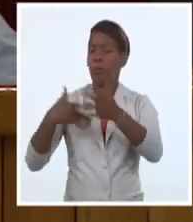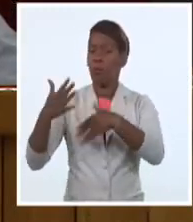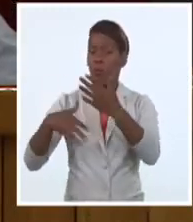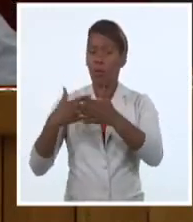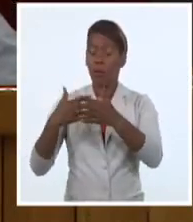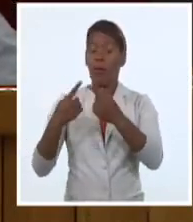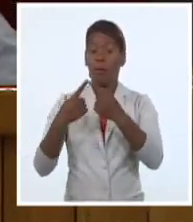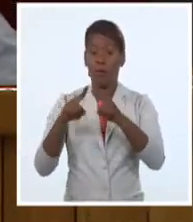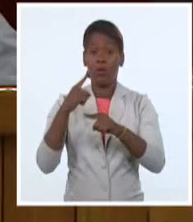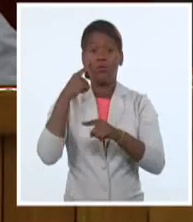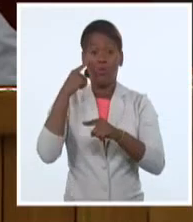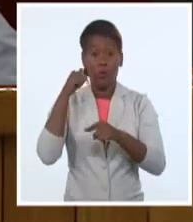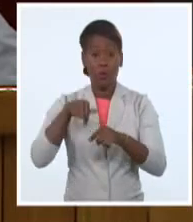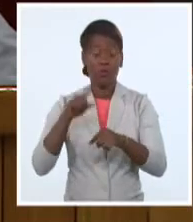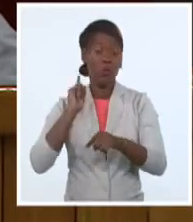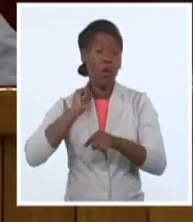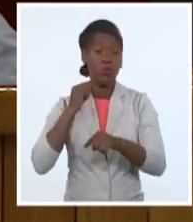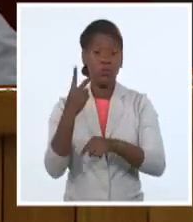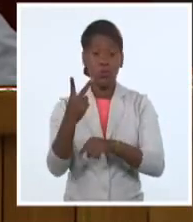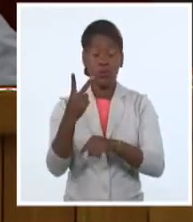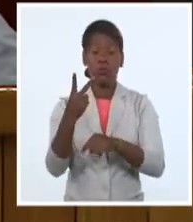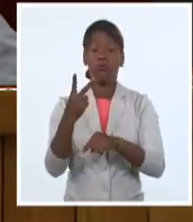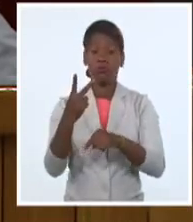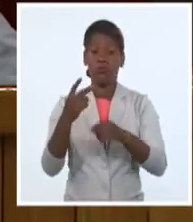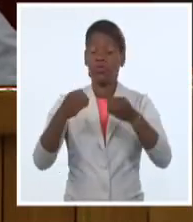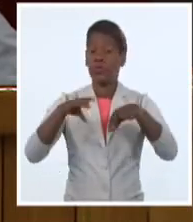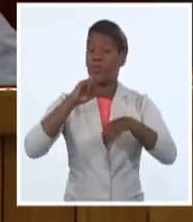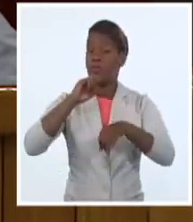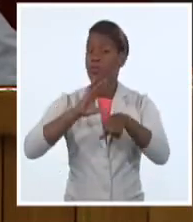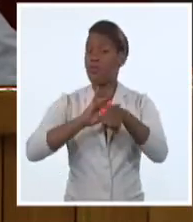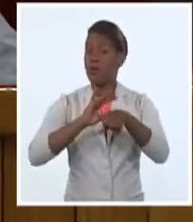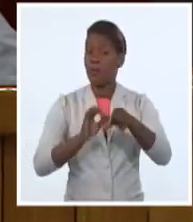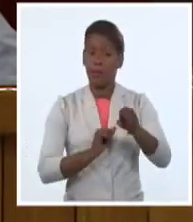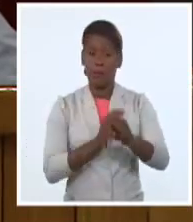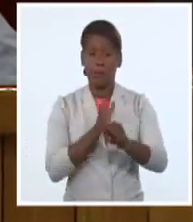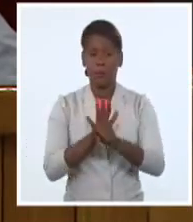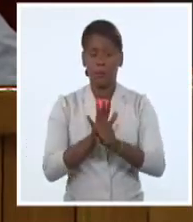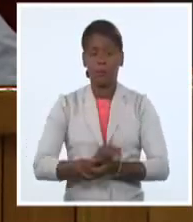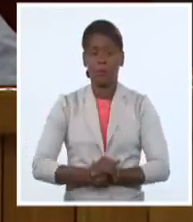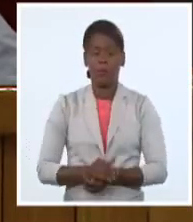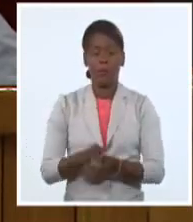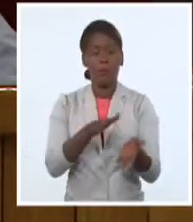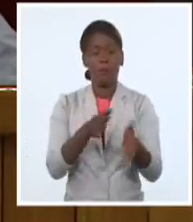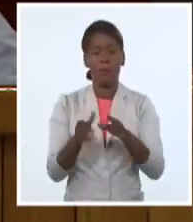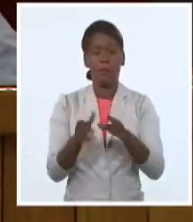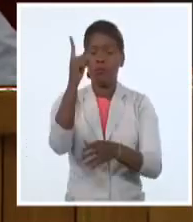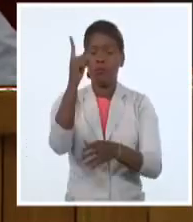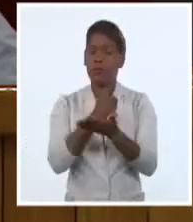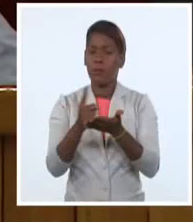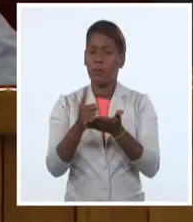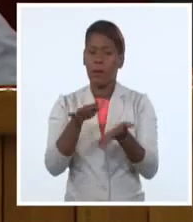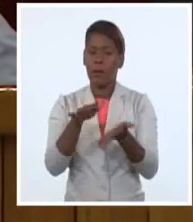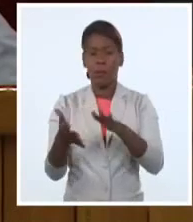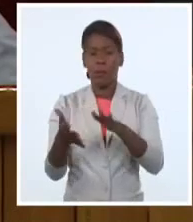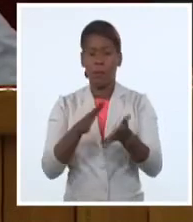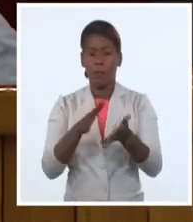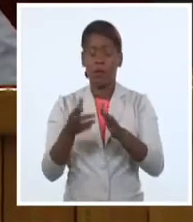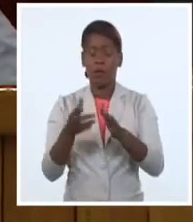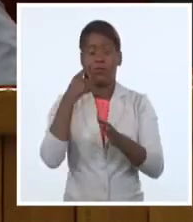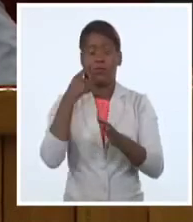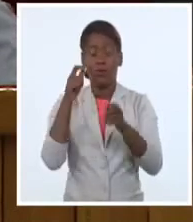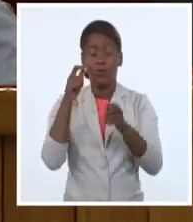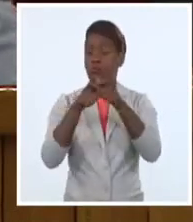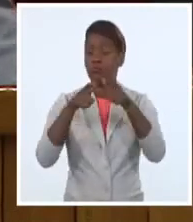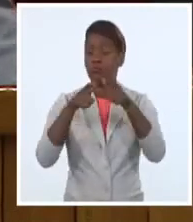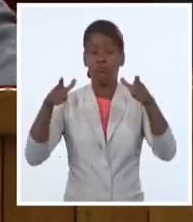dos largos y duros años de pandemia. Hace menos de una semana, las muertes por COVID-19 en